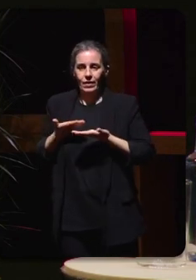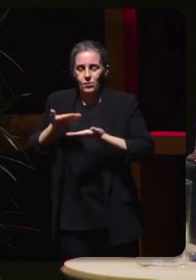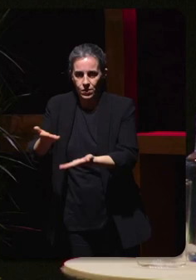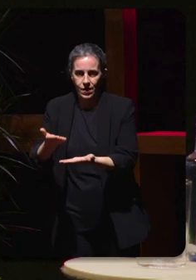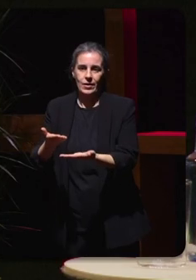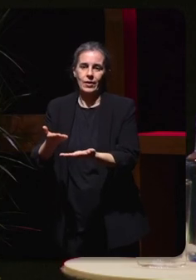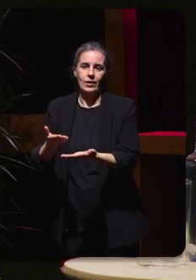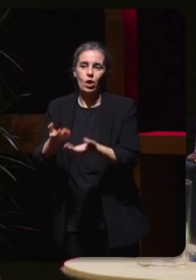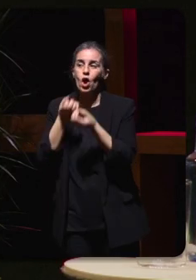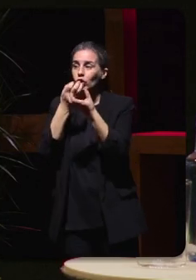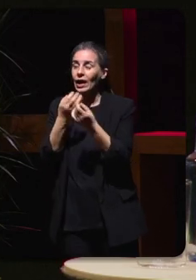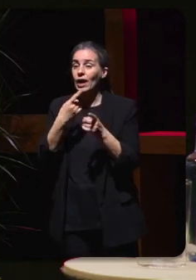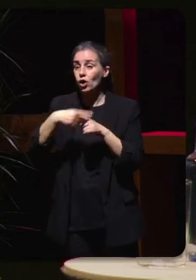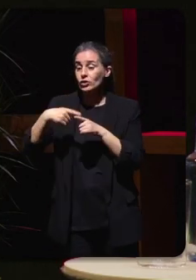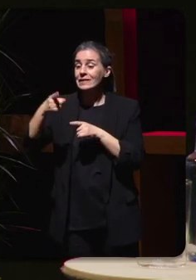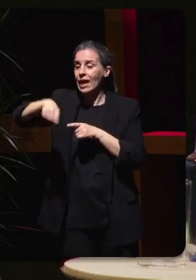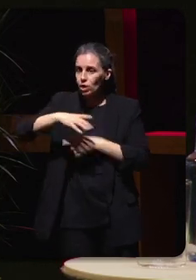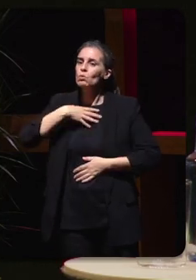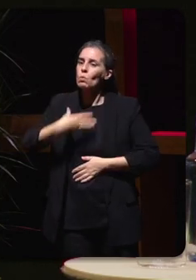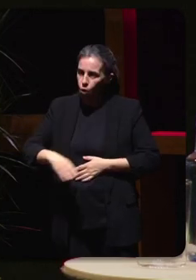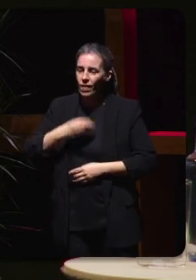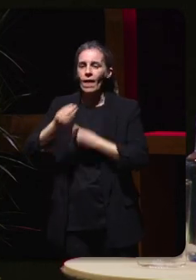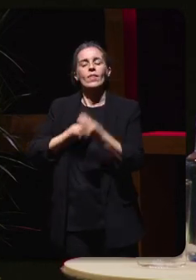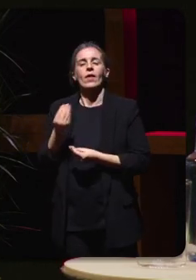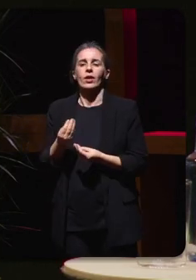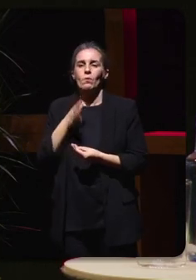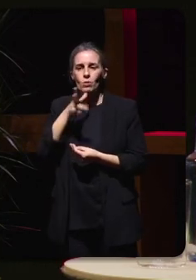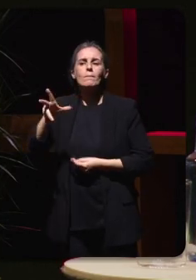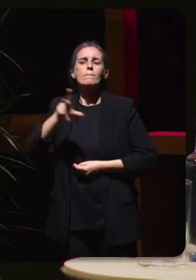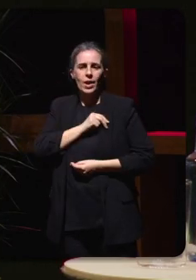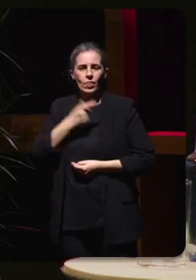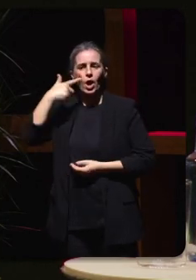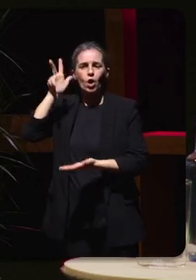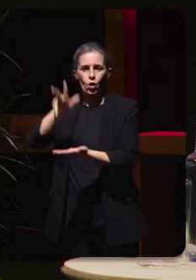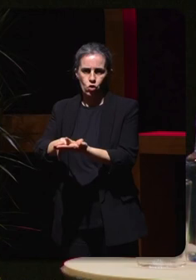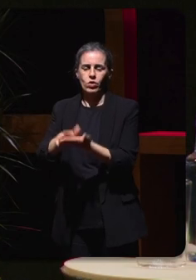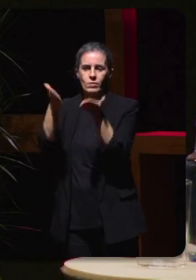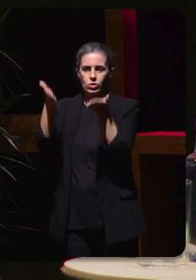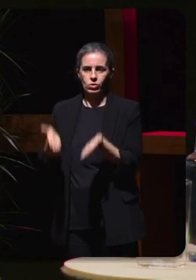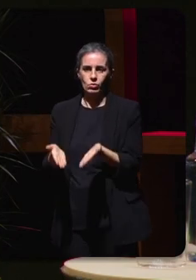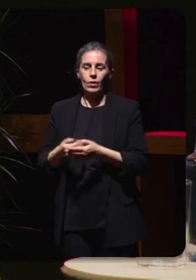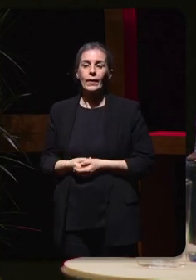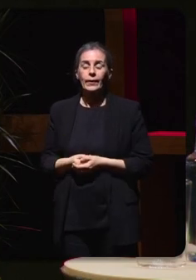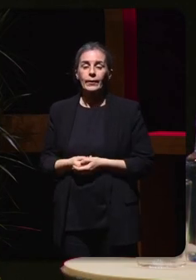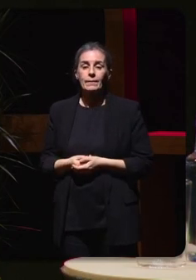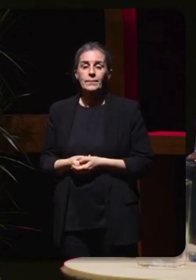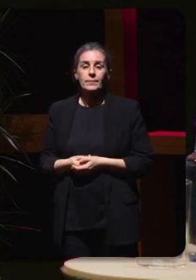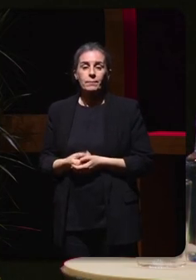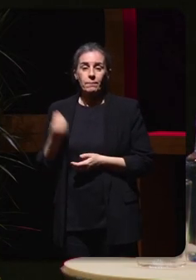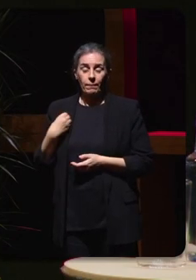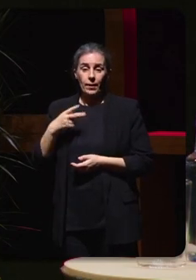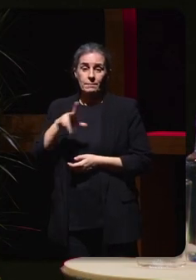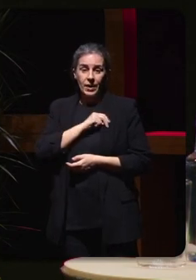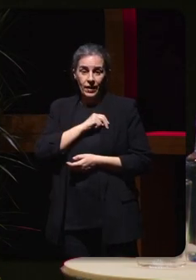lo que son capaces de hacer, porque merecen ese reconocimiento, ¿no? Y desde luego merecen, o sea, el